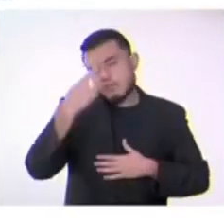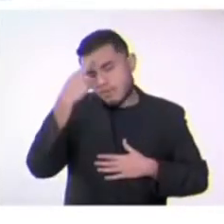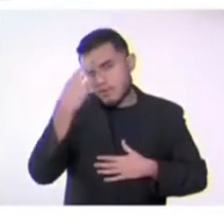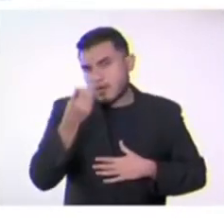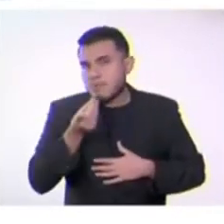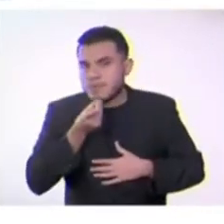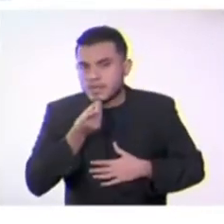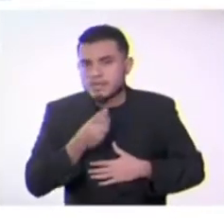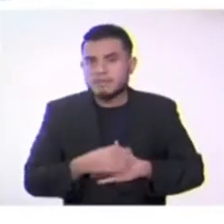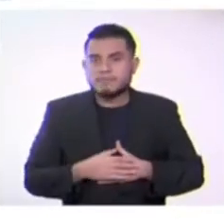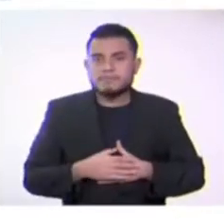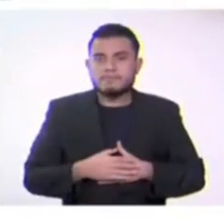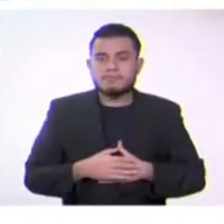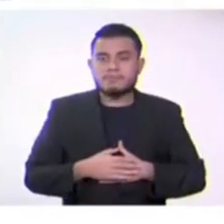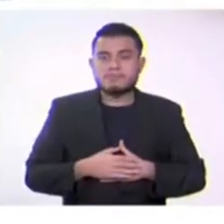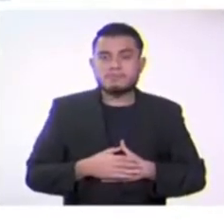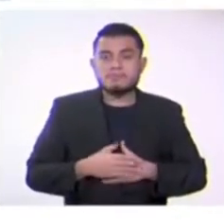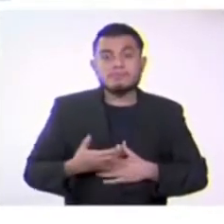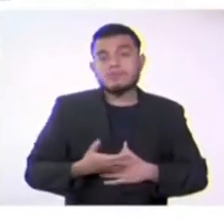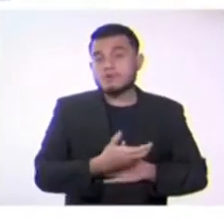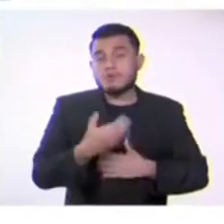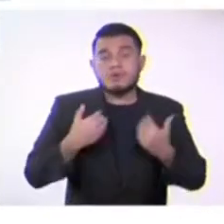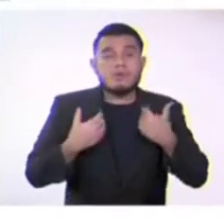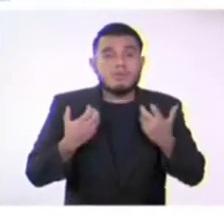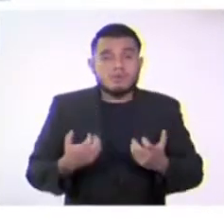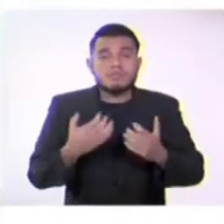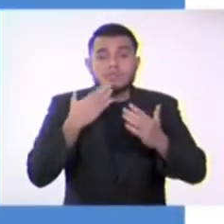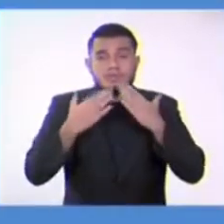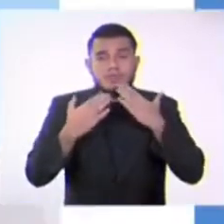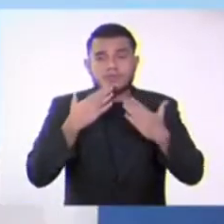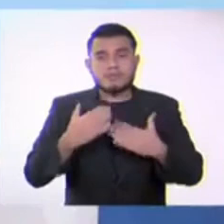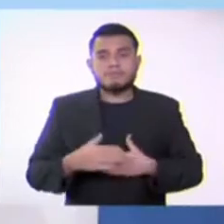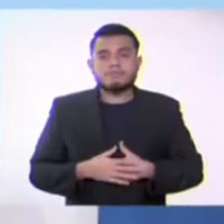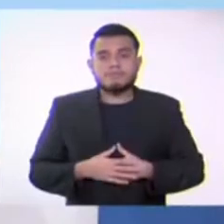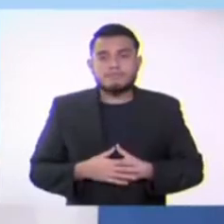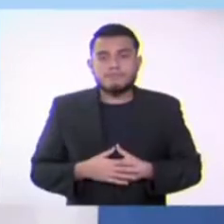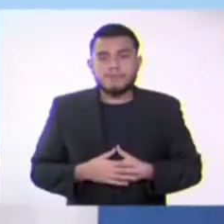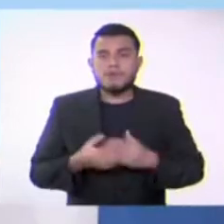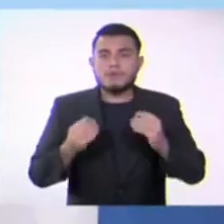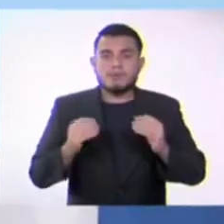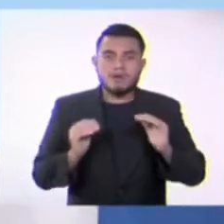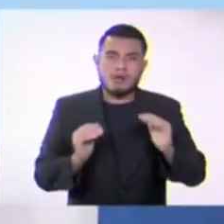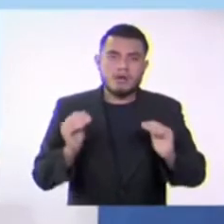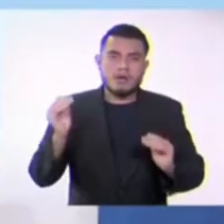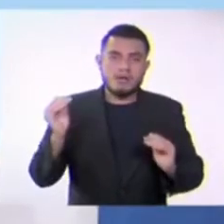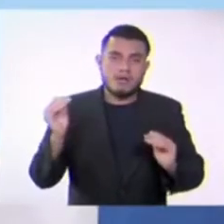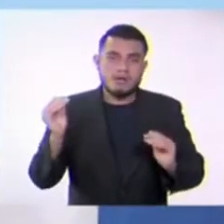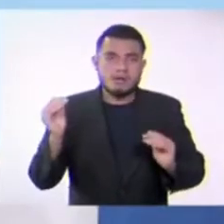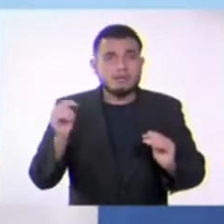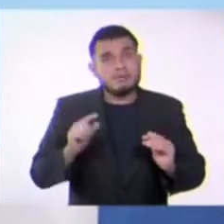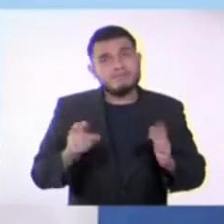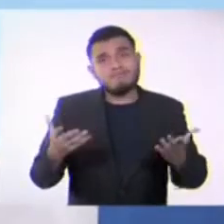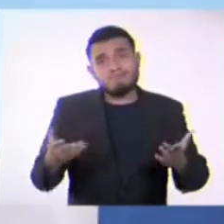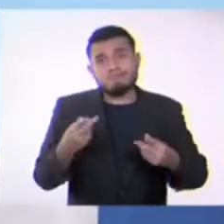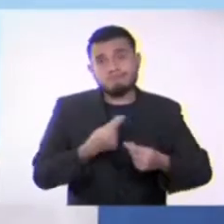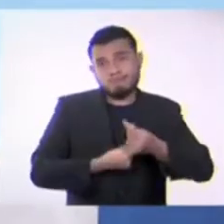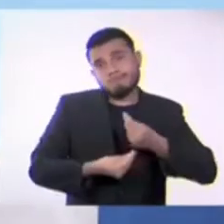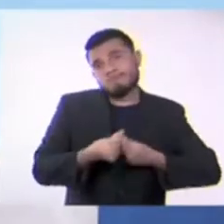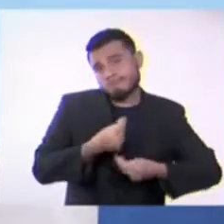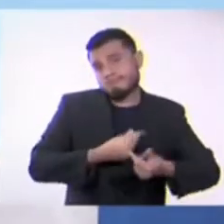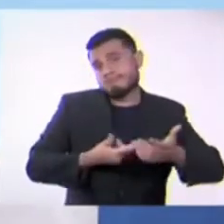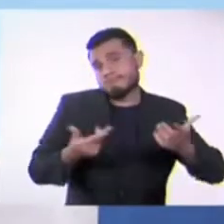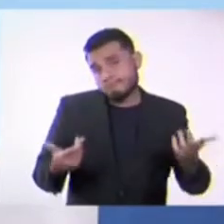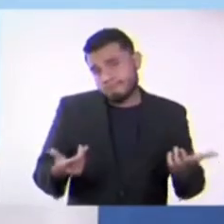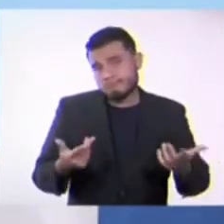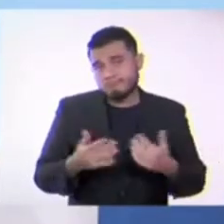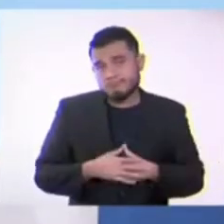Y aquí hay mucho que comentar, ¿verdad? Como la desigualdad que se da en esa relación comercial también, porque